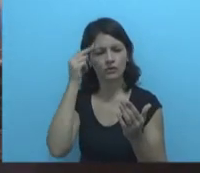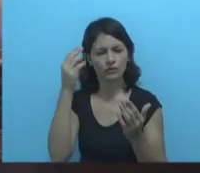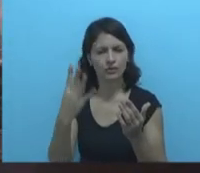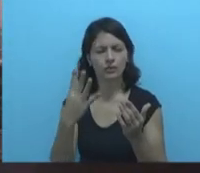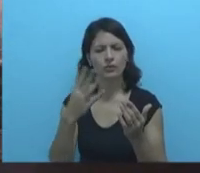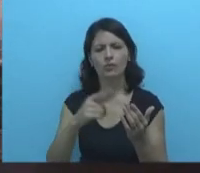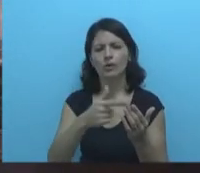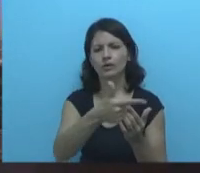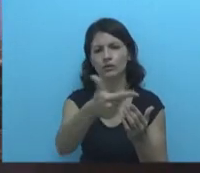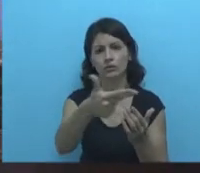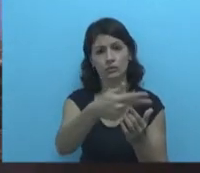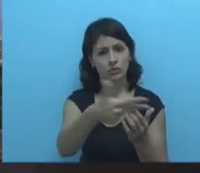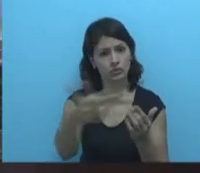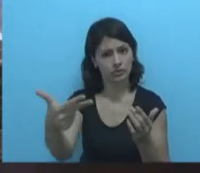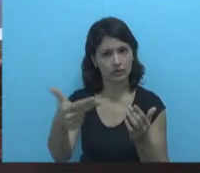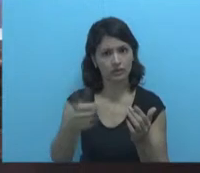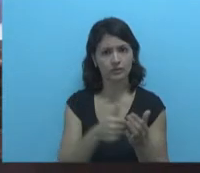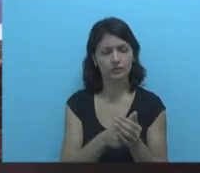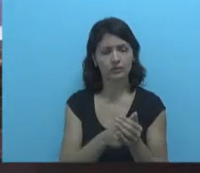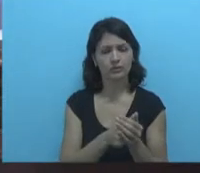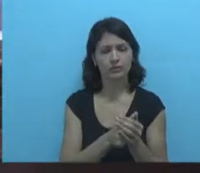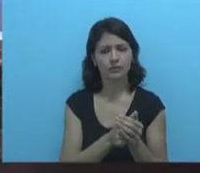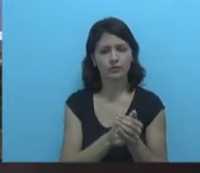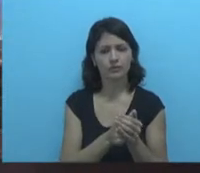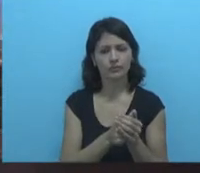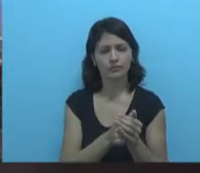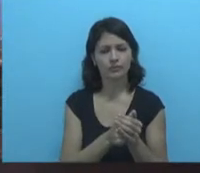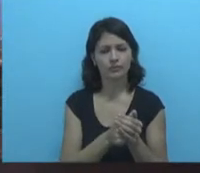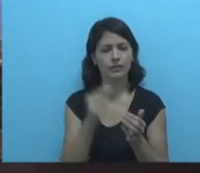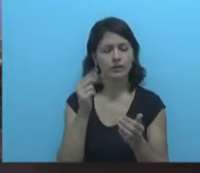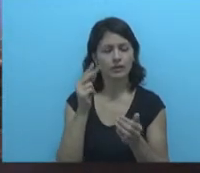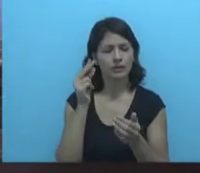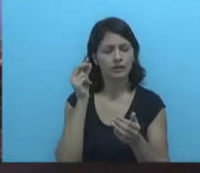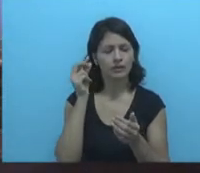Martínez, preferencia para 2 sesiones. Expediente